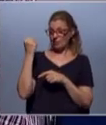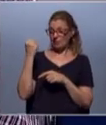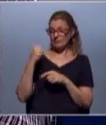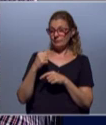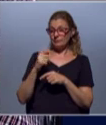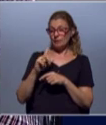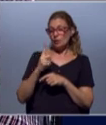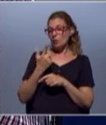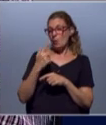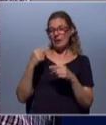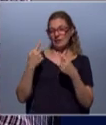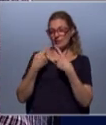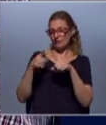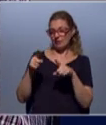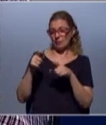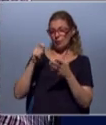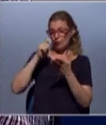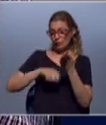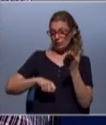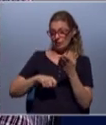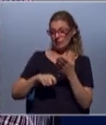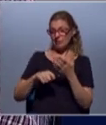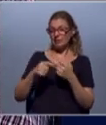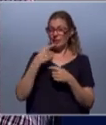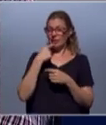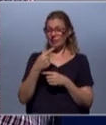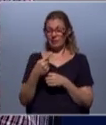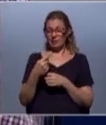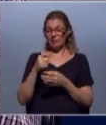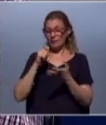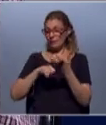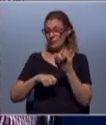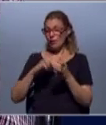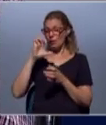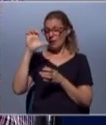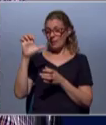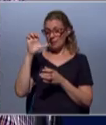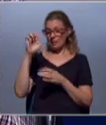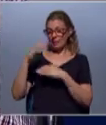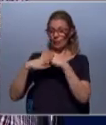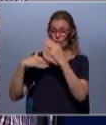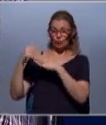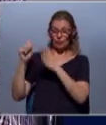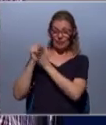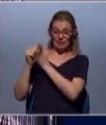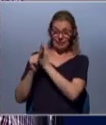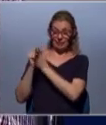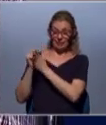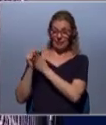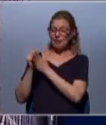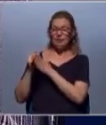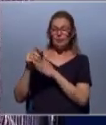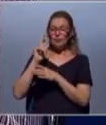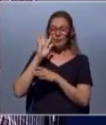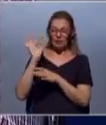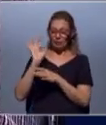no hay diferencia porque el contrato firme es ir el contrato que están firmados con la empresa que construye el tren la vía perdón